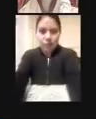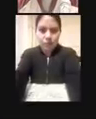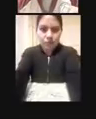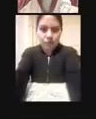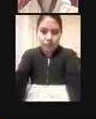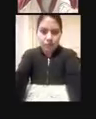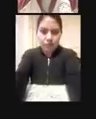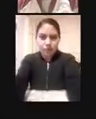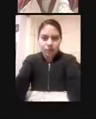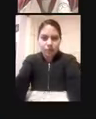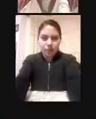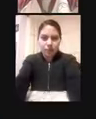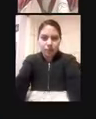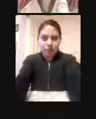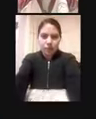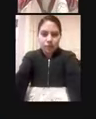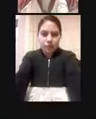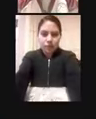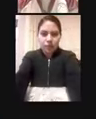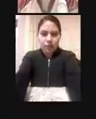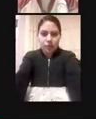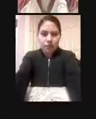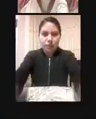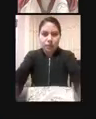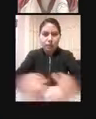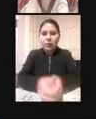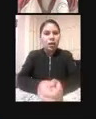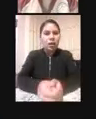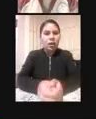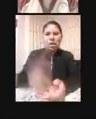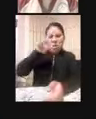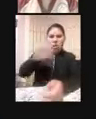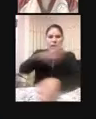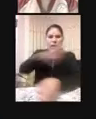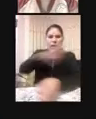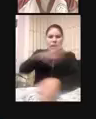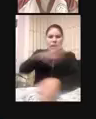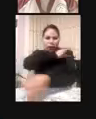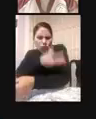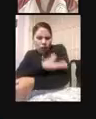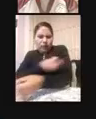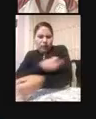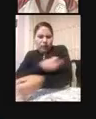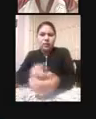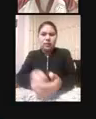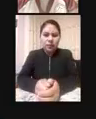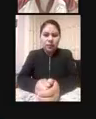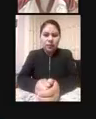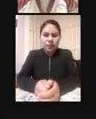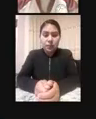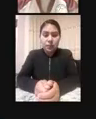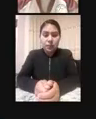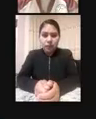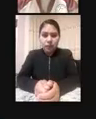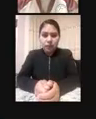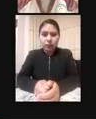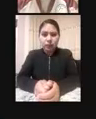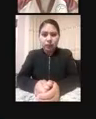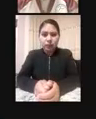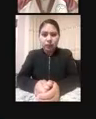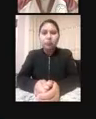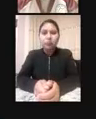están flojitos y no hay mucha fuerza muscular. También vemos la hiperlaxitud ligamentaria, quiere decir